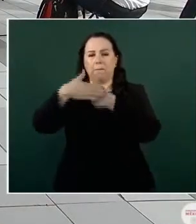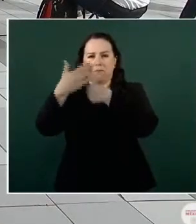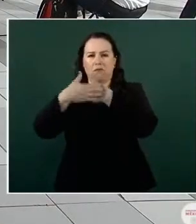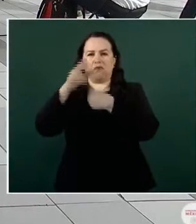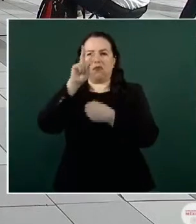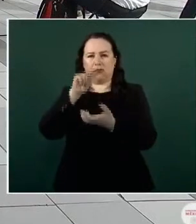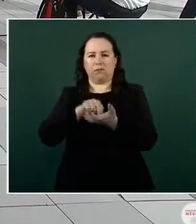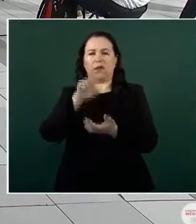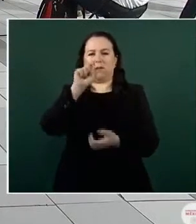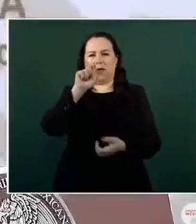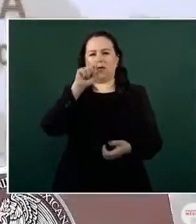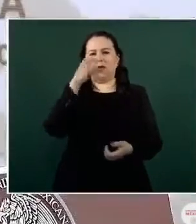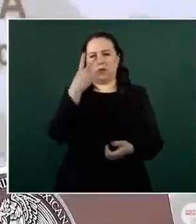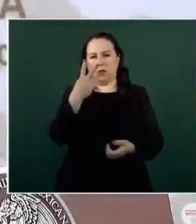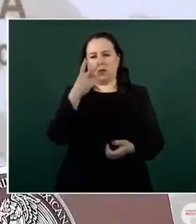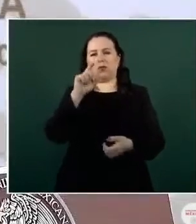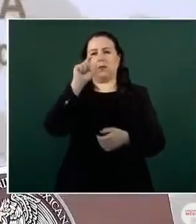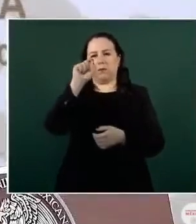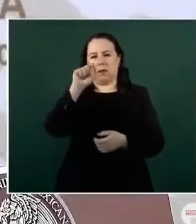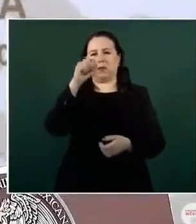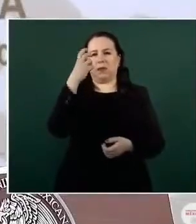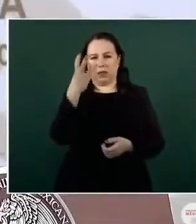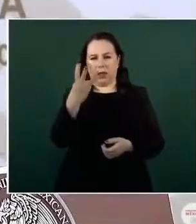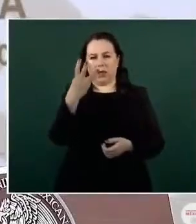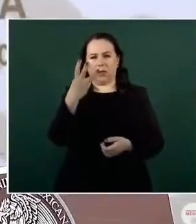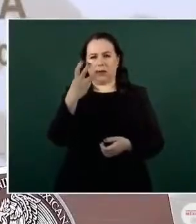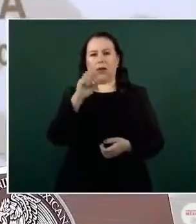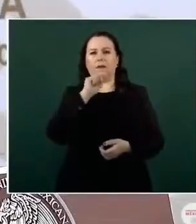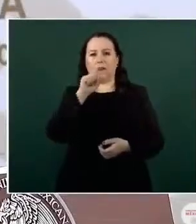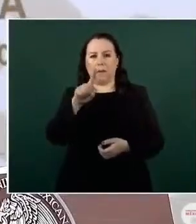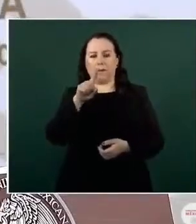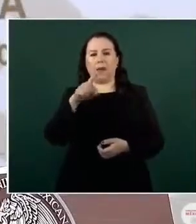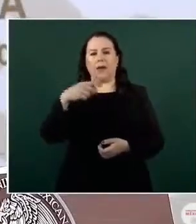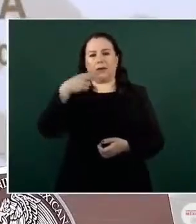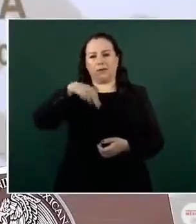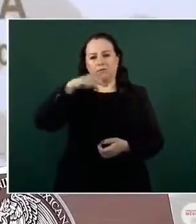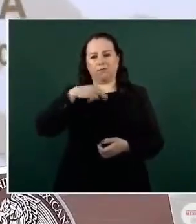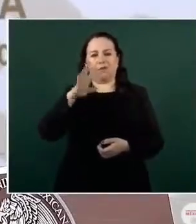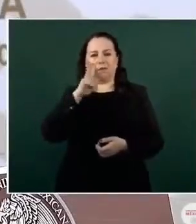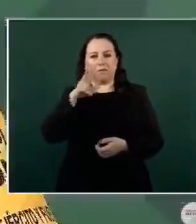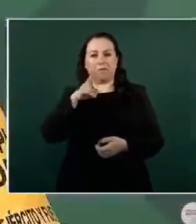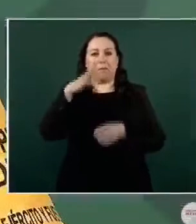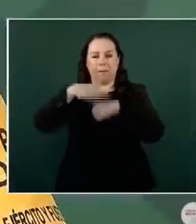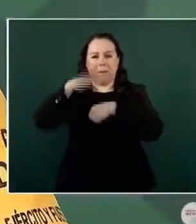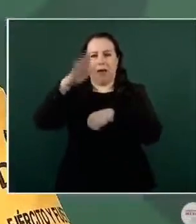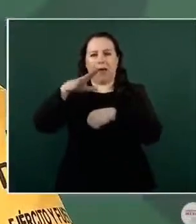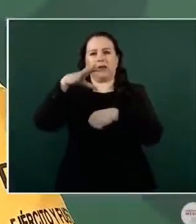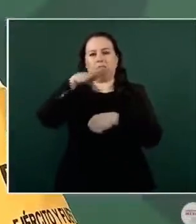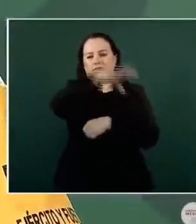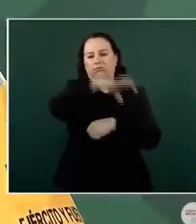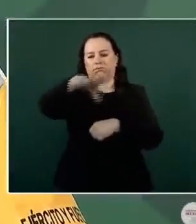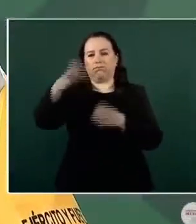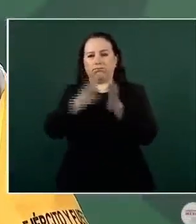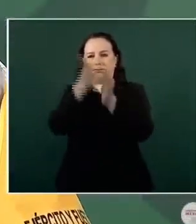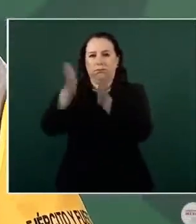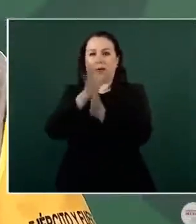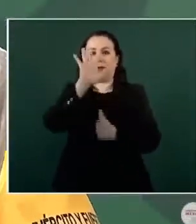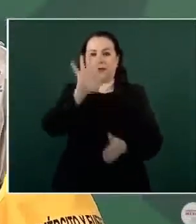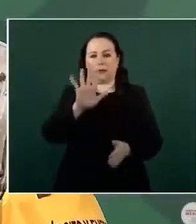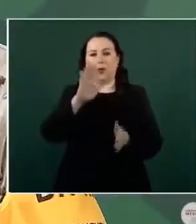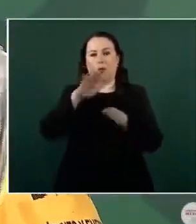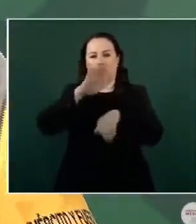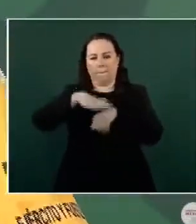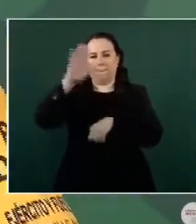2022 y 2023 tenemos considerado 5 construcciones más, de tal manera que el